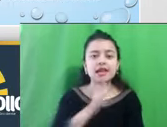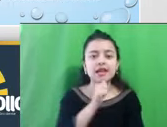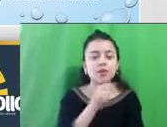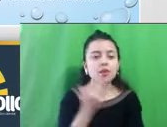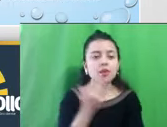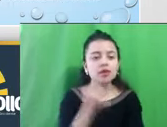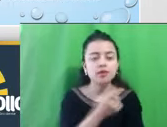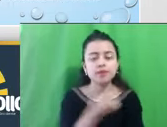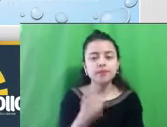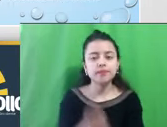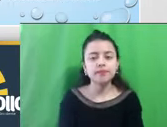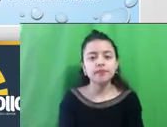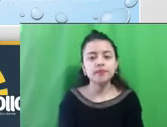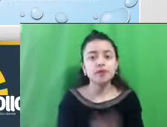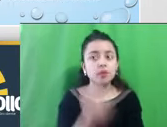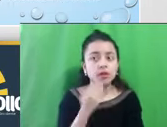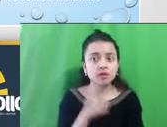¿Cuándo?